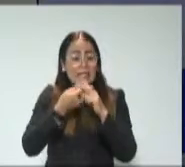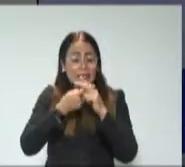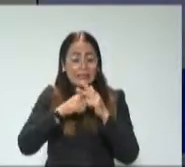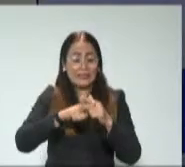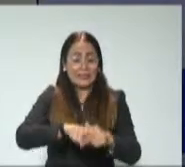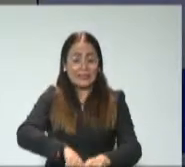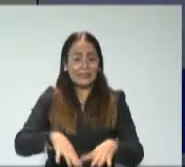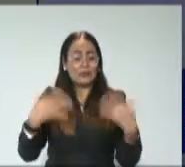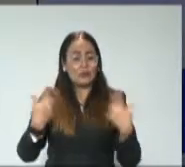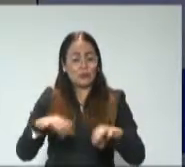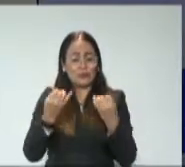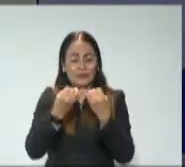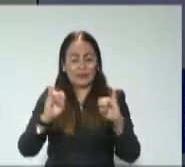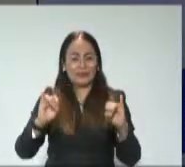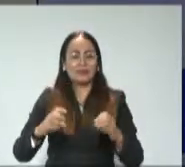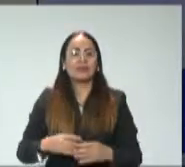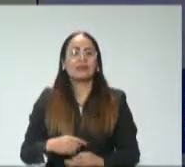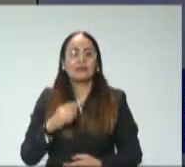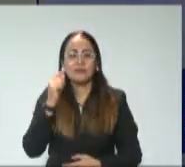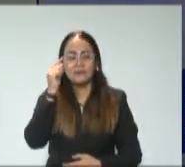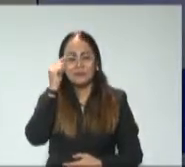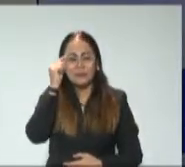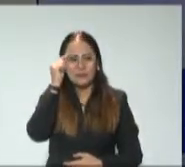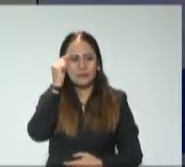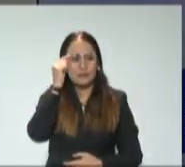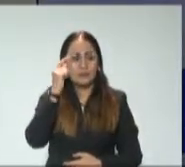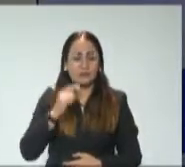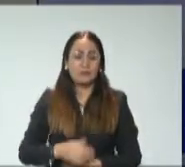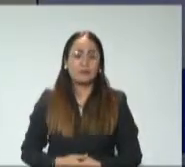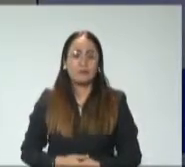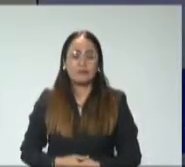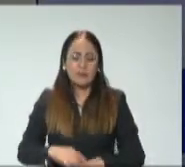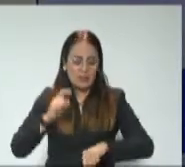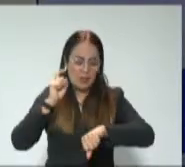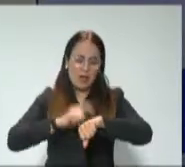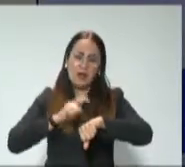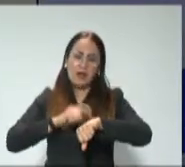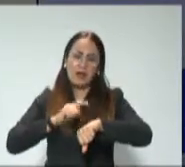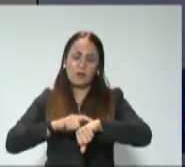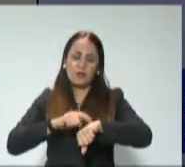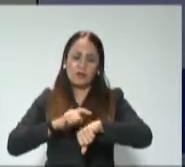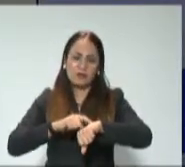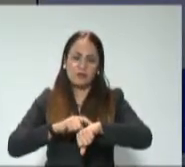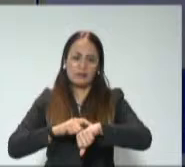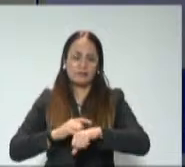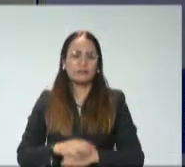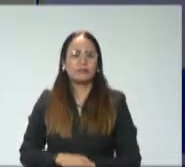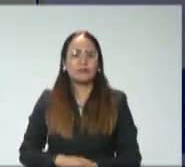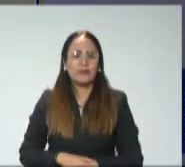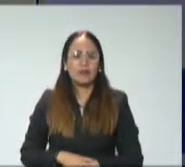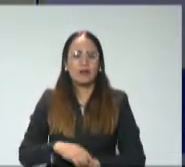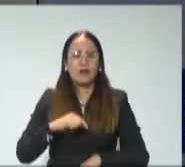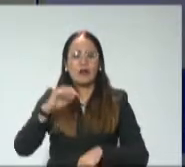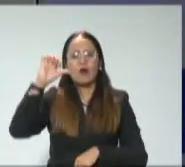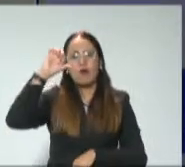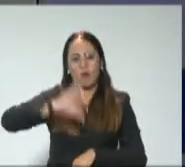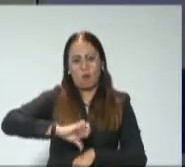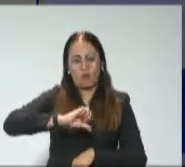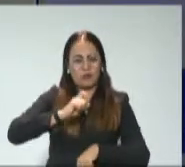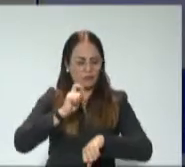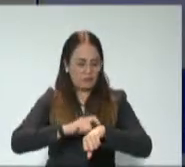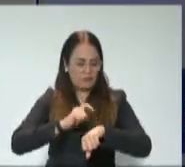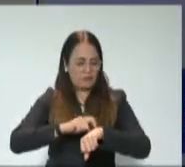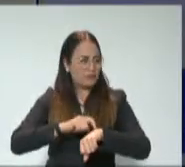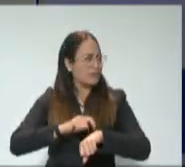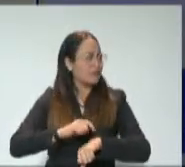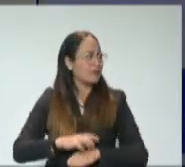un evento importante cuando son hoy Perdón hoy ya